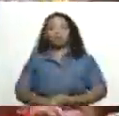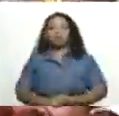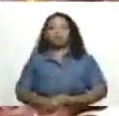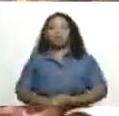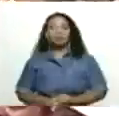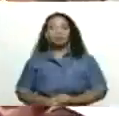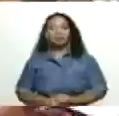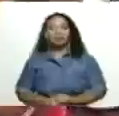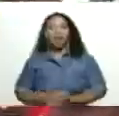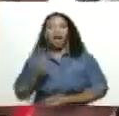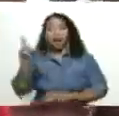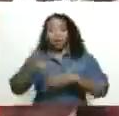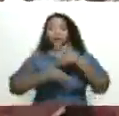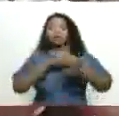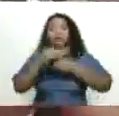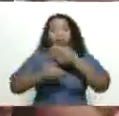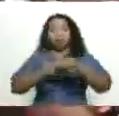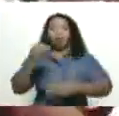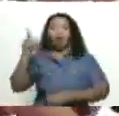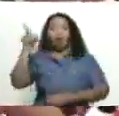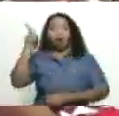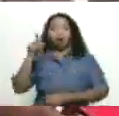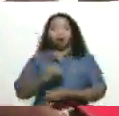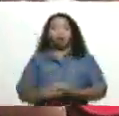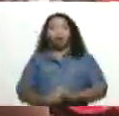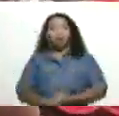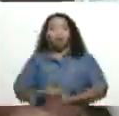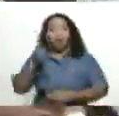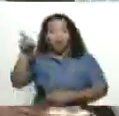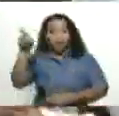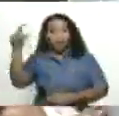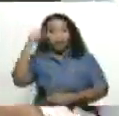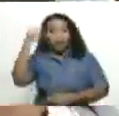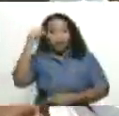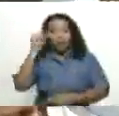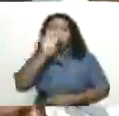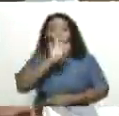Ahí lo hicimos. Y ese día